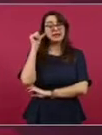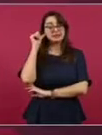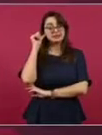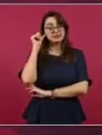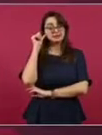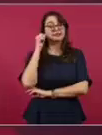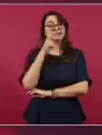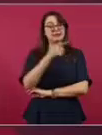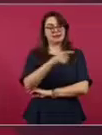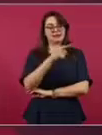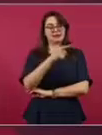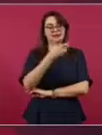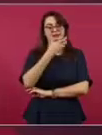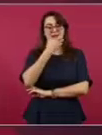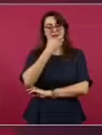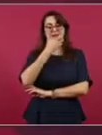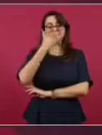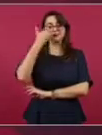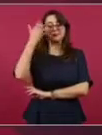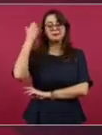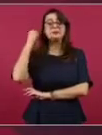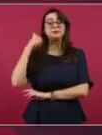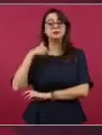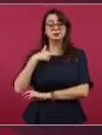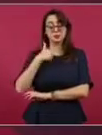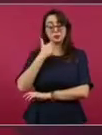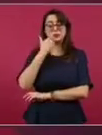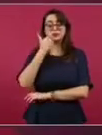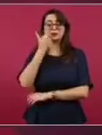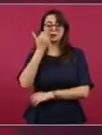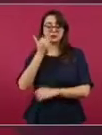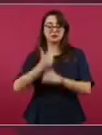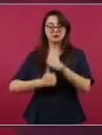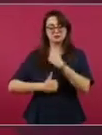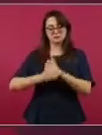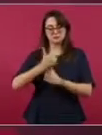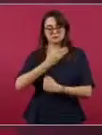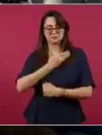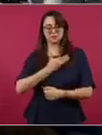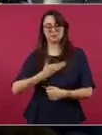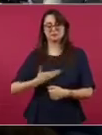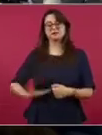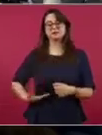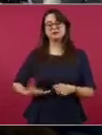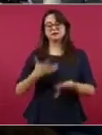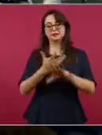Ya ven que no este fallé que toda